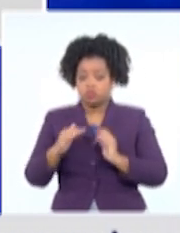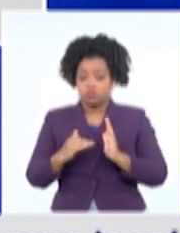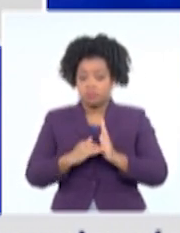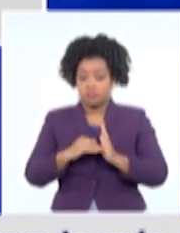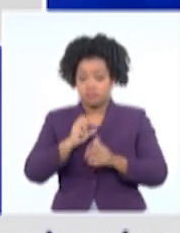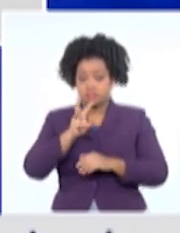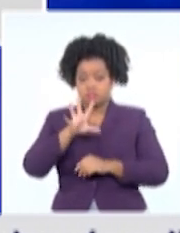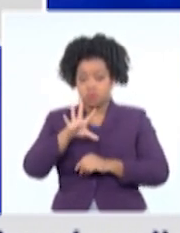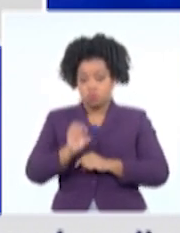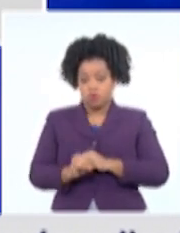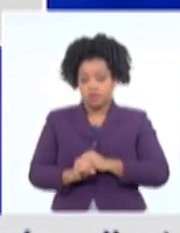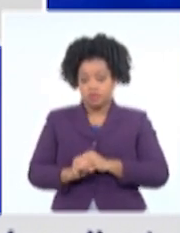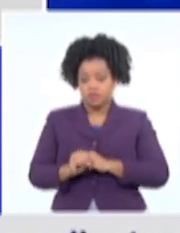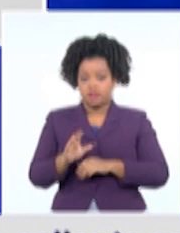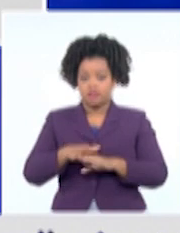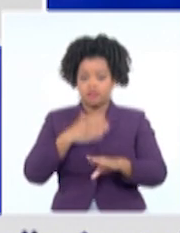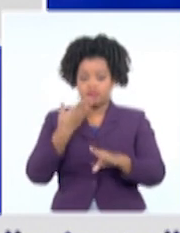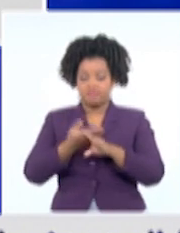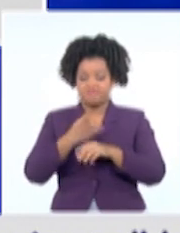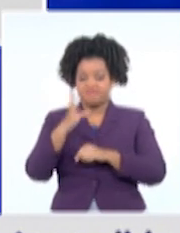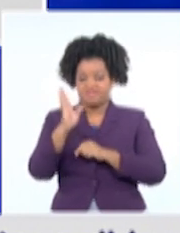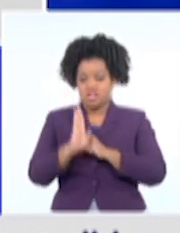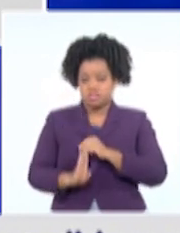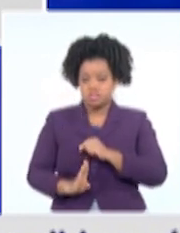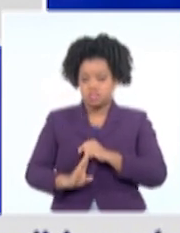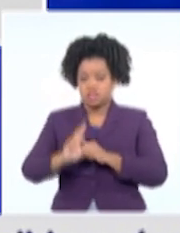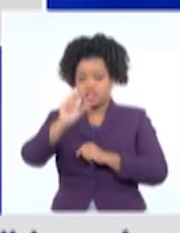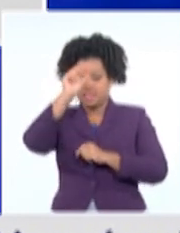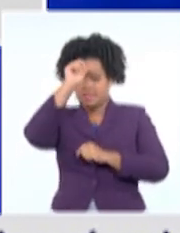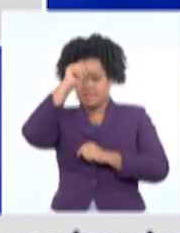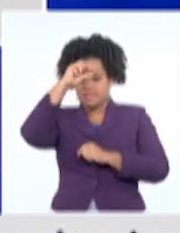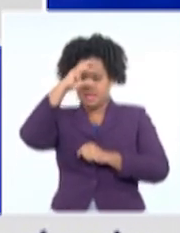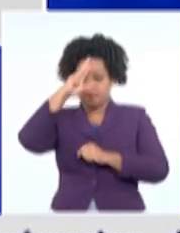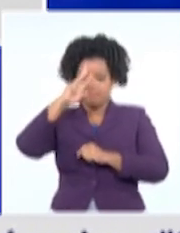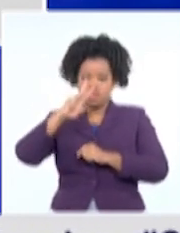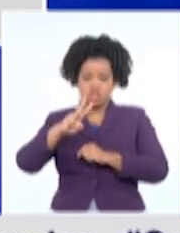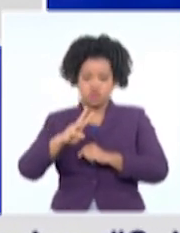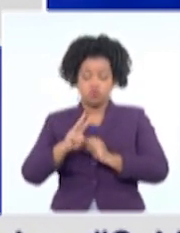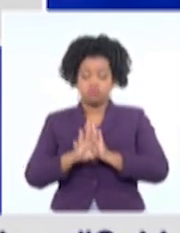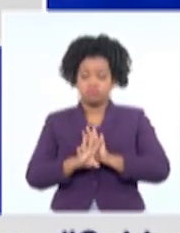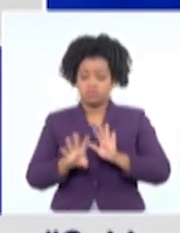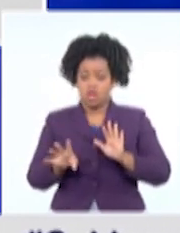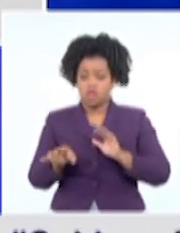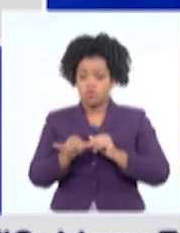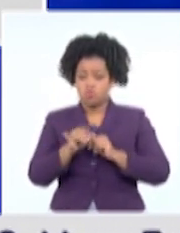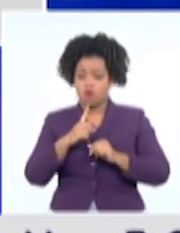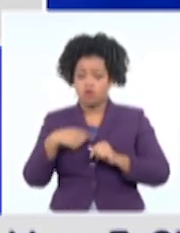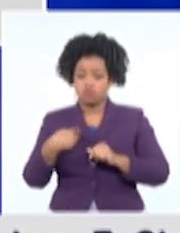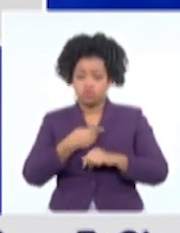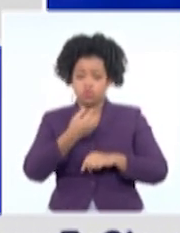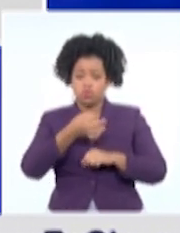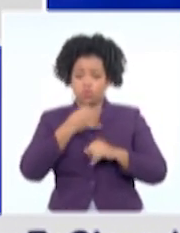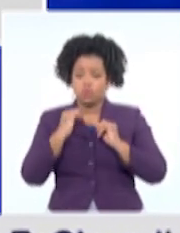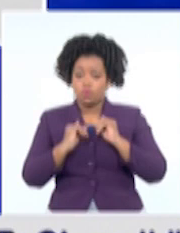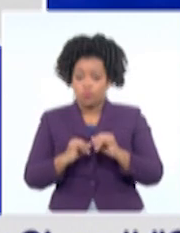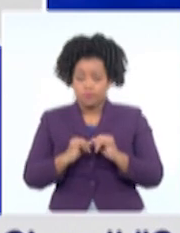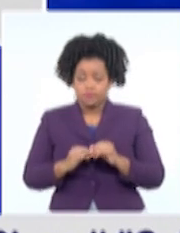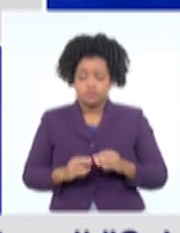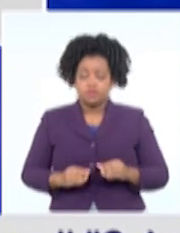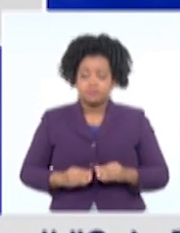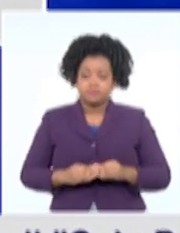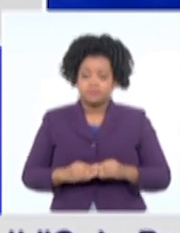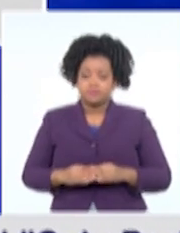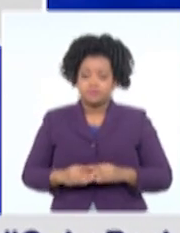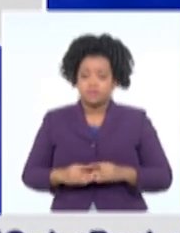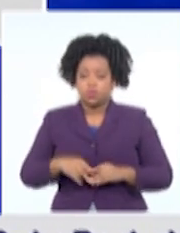744.350, le sigue Brasil, la India, México, como ya también habíamos informado, y